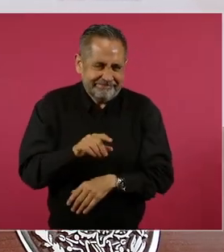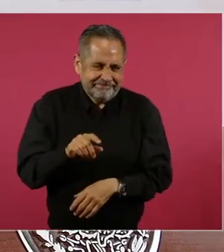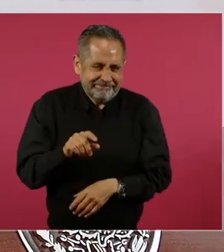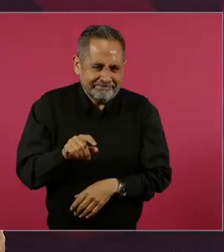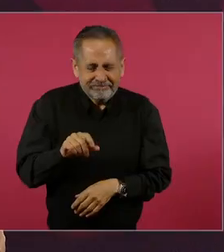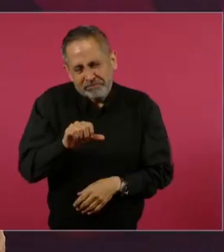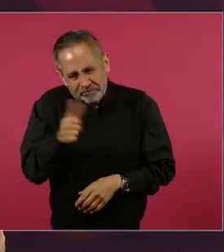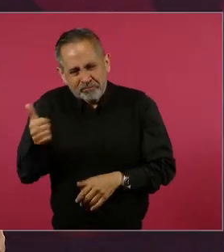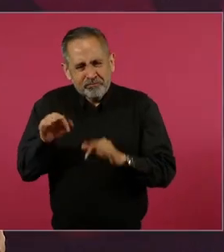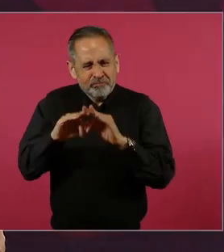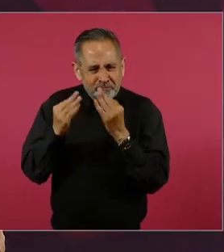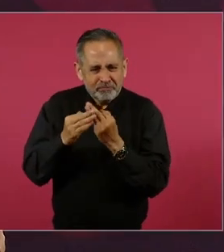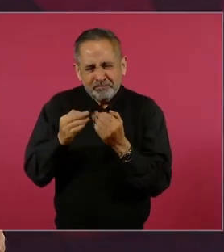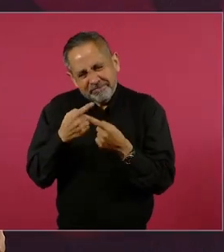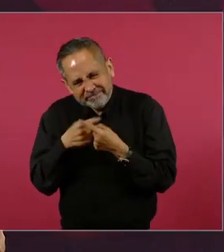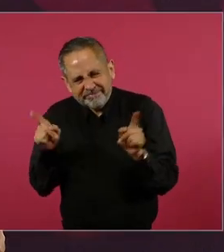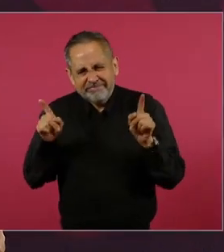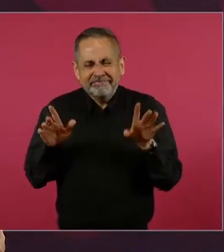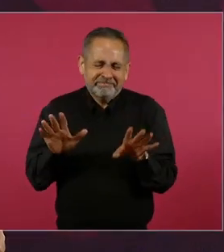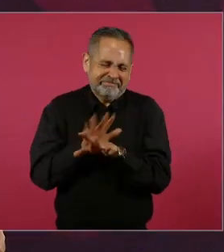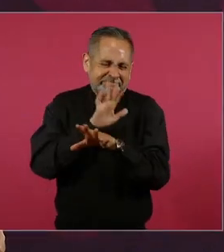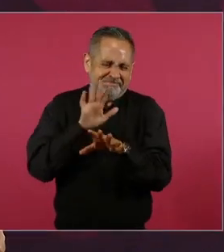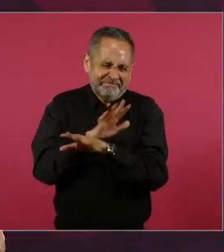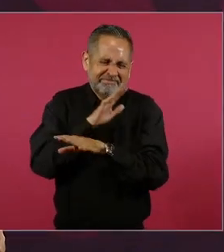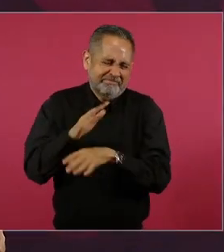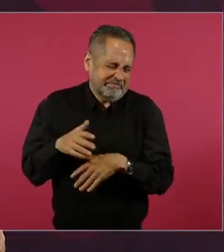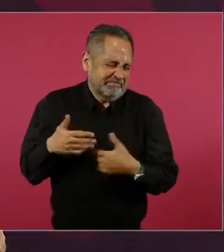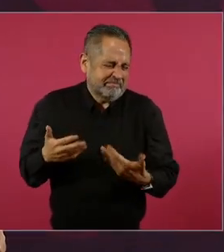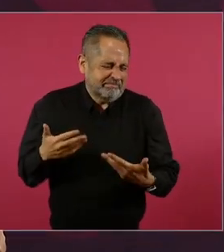tiene que haber cambios, ¿no?